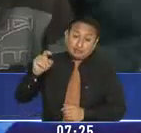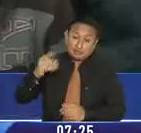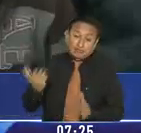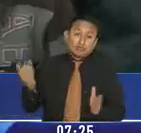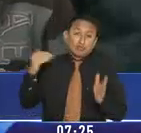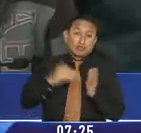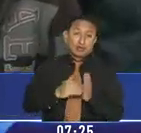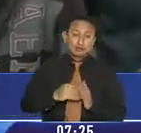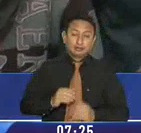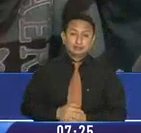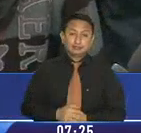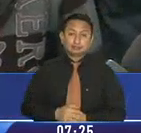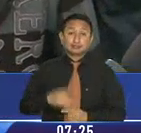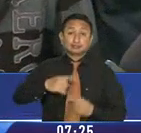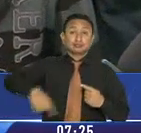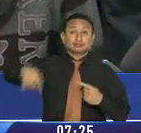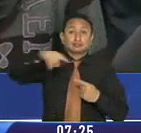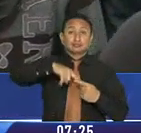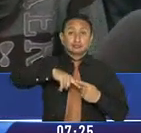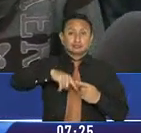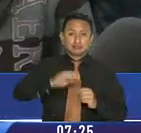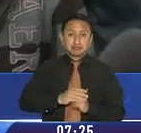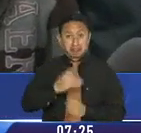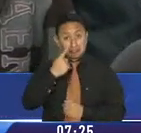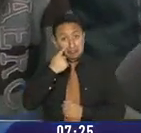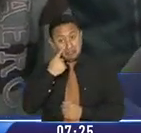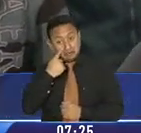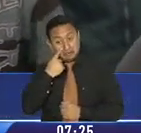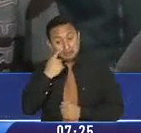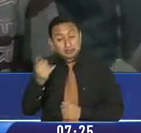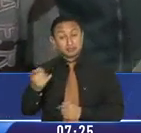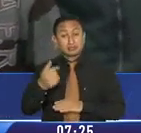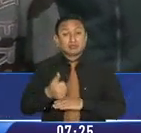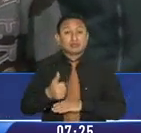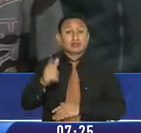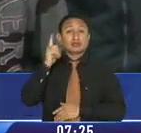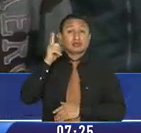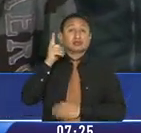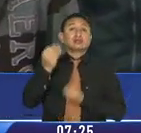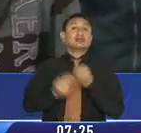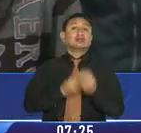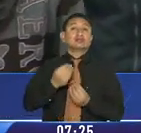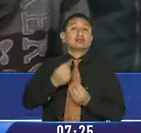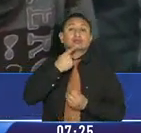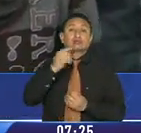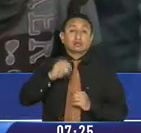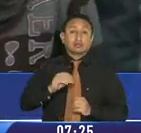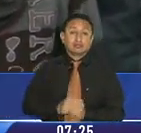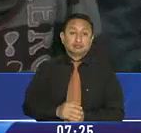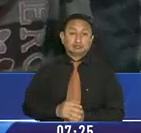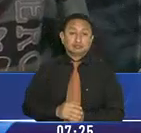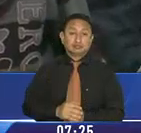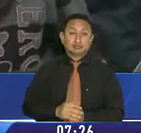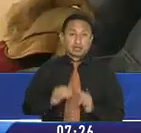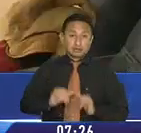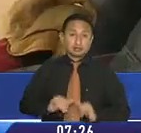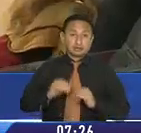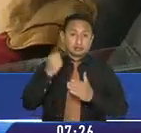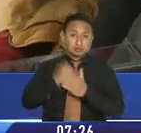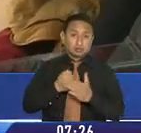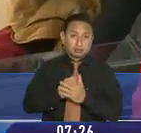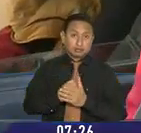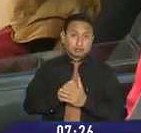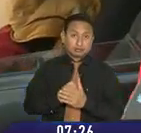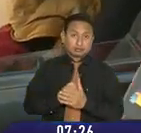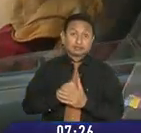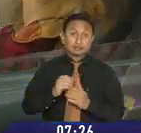volverán. Regresamos para ver qué dicen nuestros líderes para poder seguir luchando.